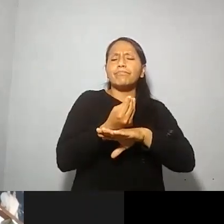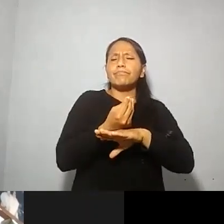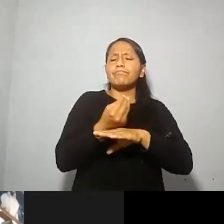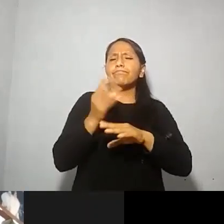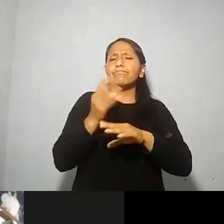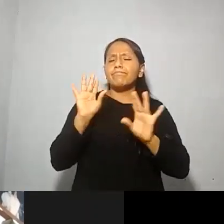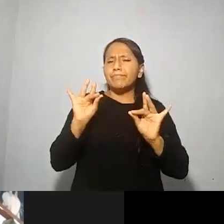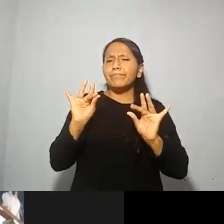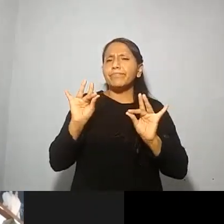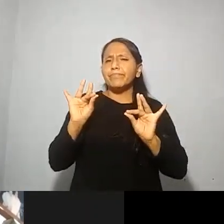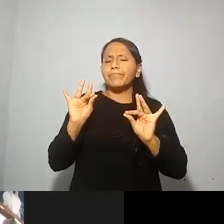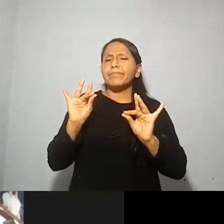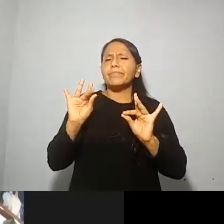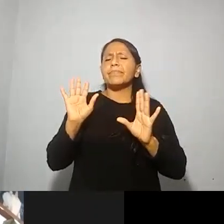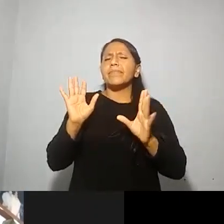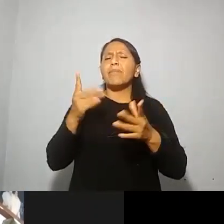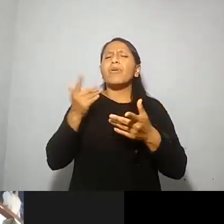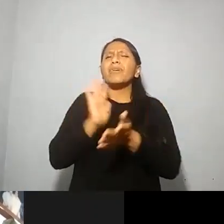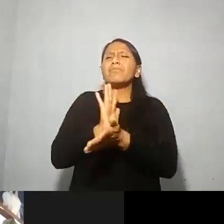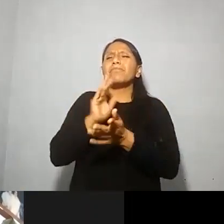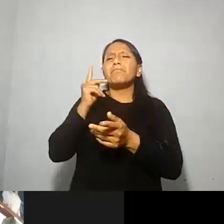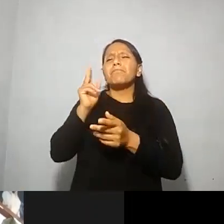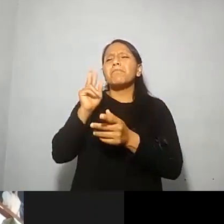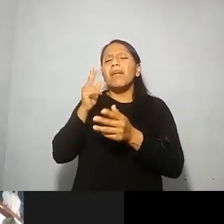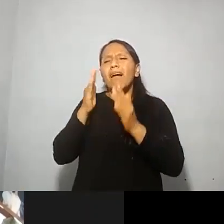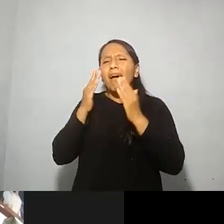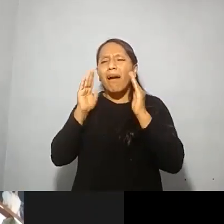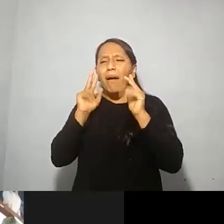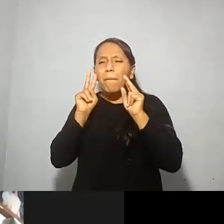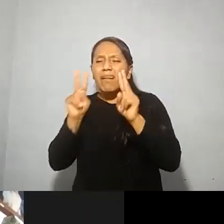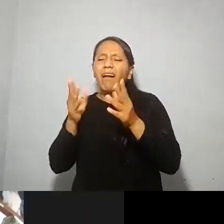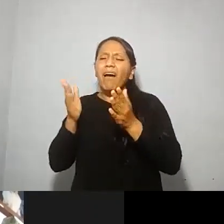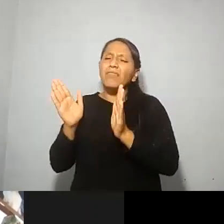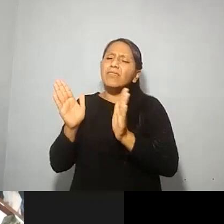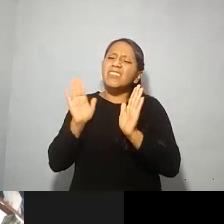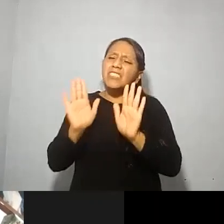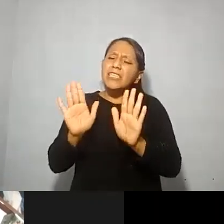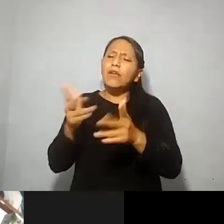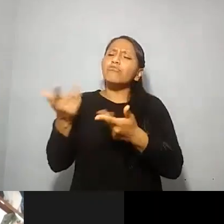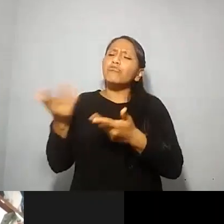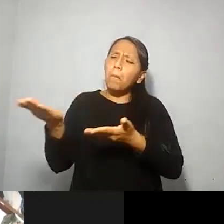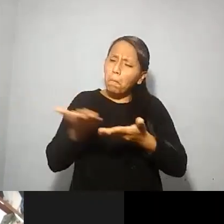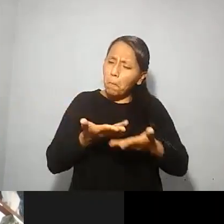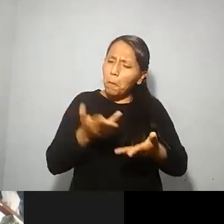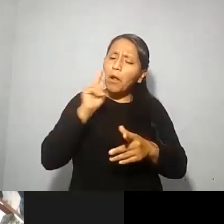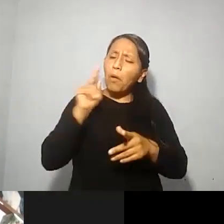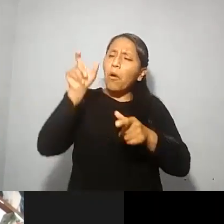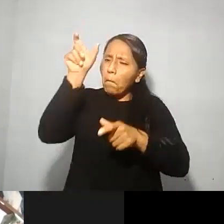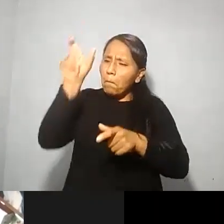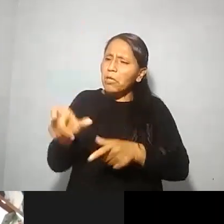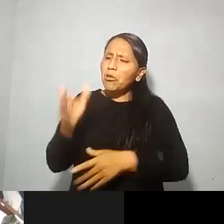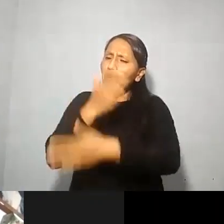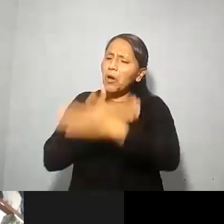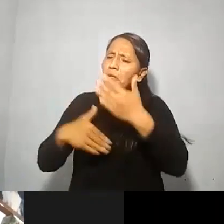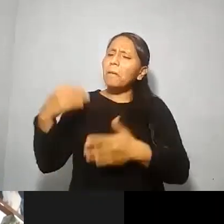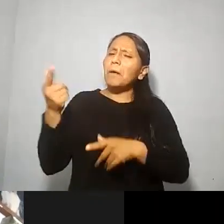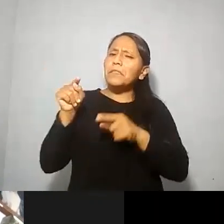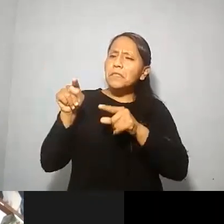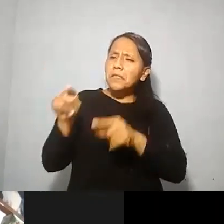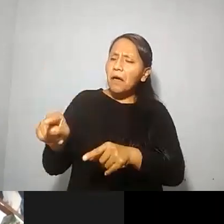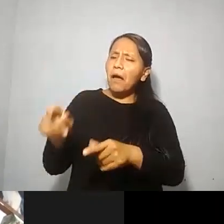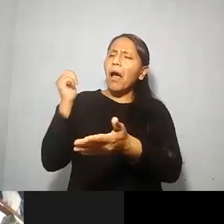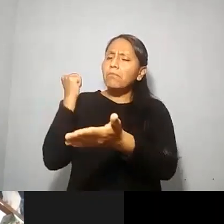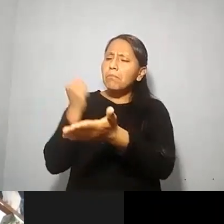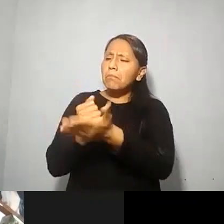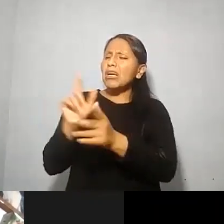estaba esta cuestión asistencialista todavía de, bueno, es que yo te permito estar aquí porque eres persona con discapacidad y no importa si